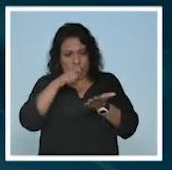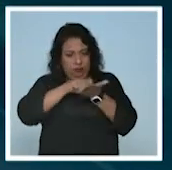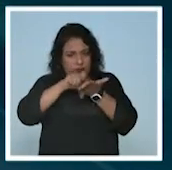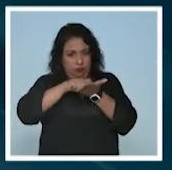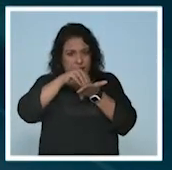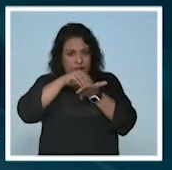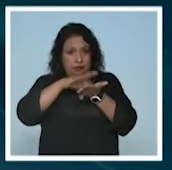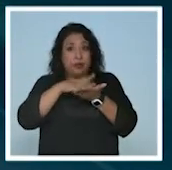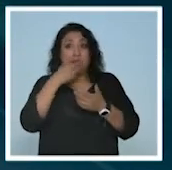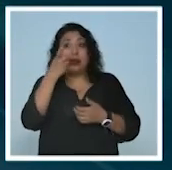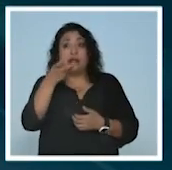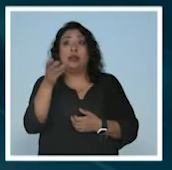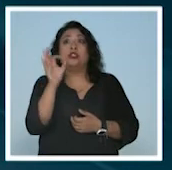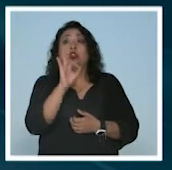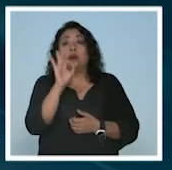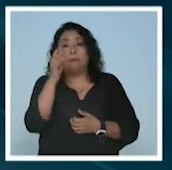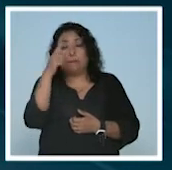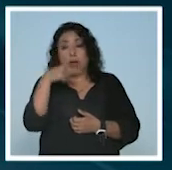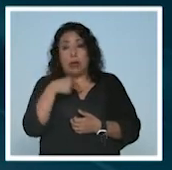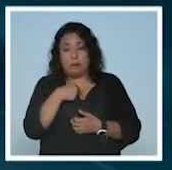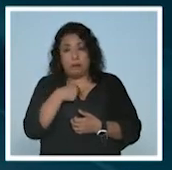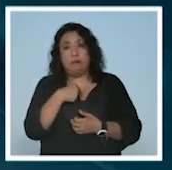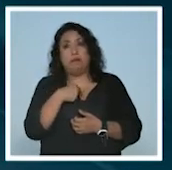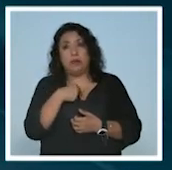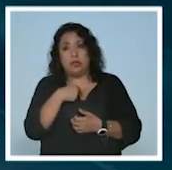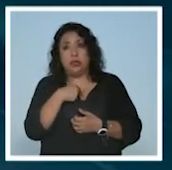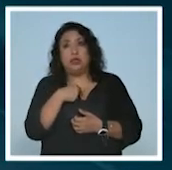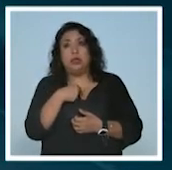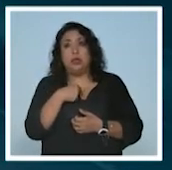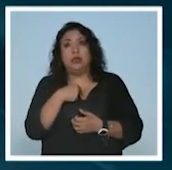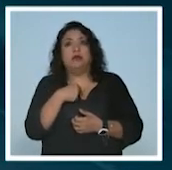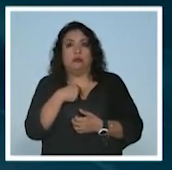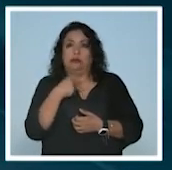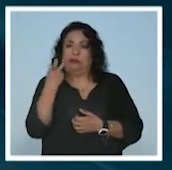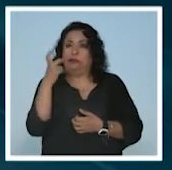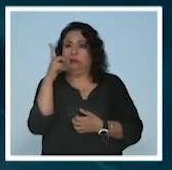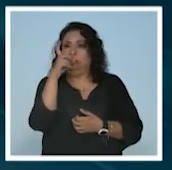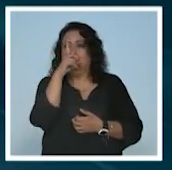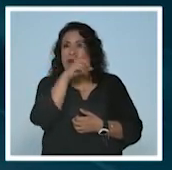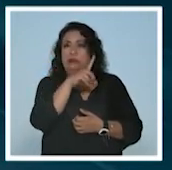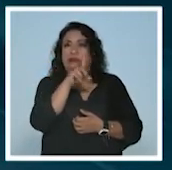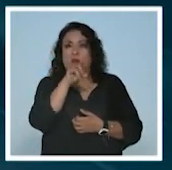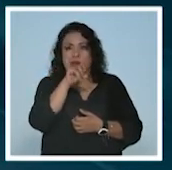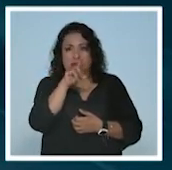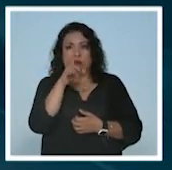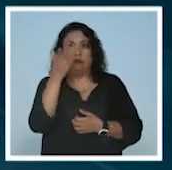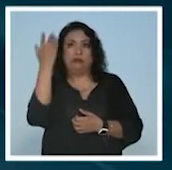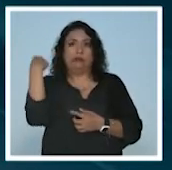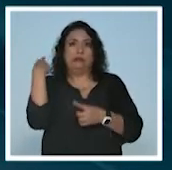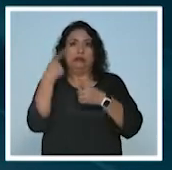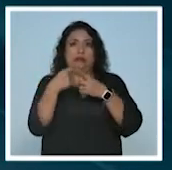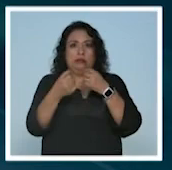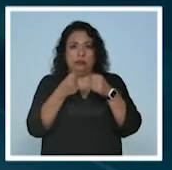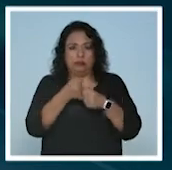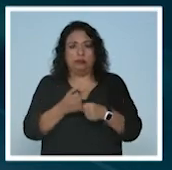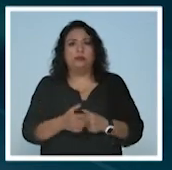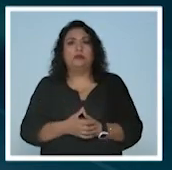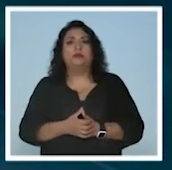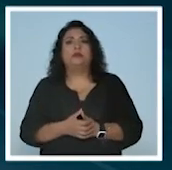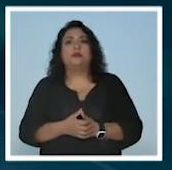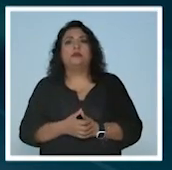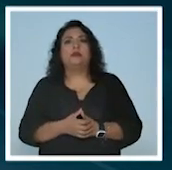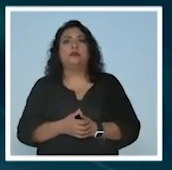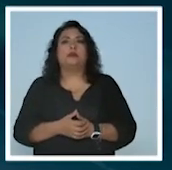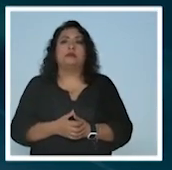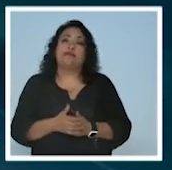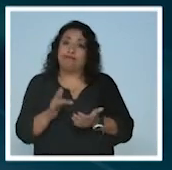escrituralmente es quizás para mí lo más difícil que he arrostrado en mi vida. Gonzalo,